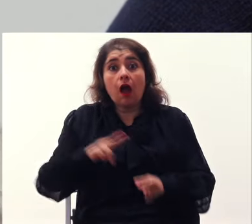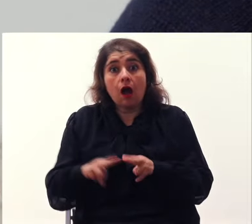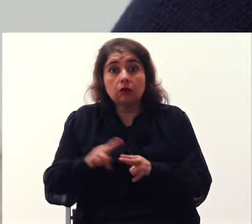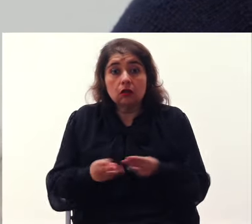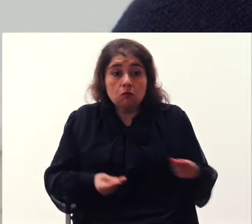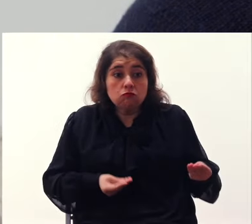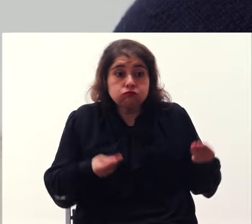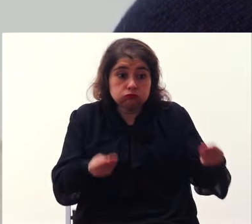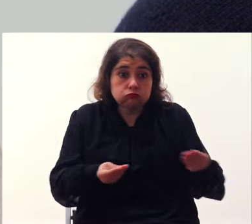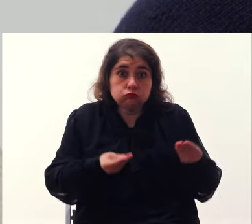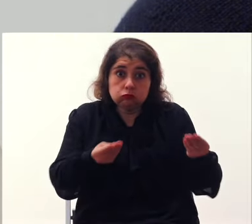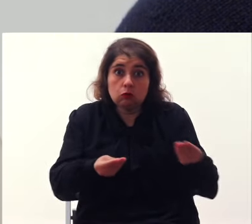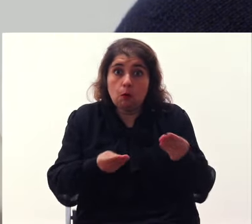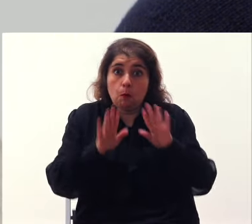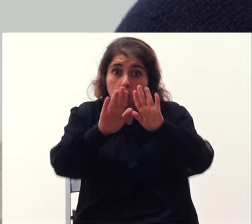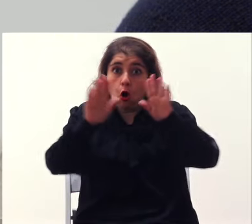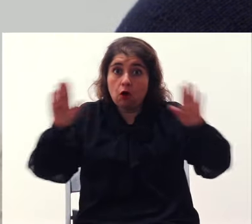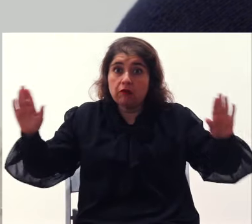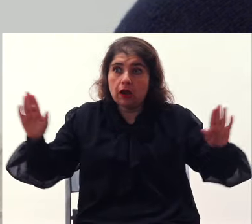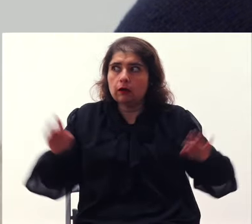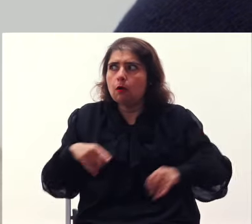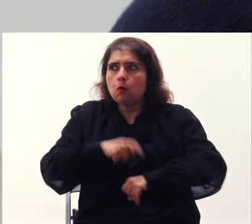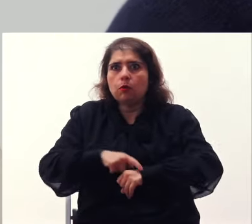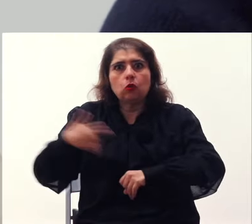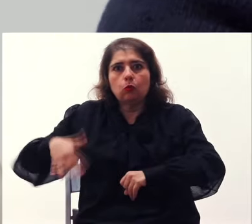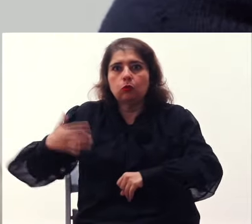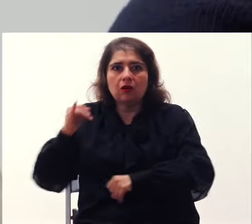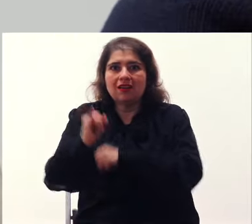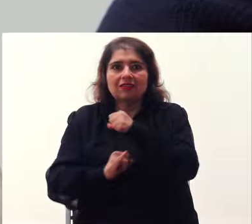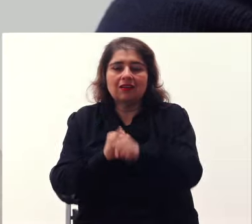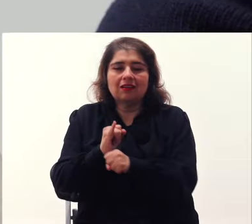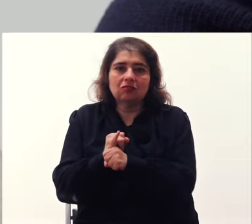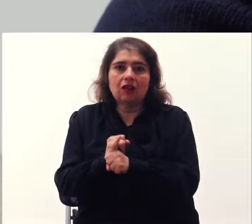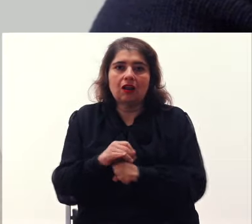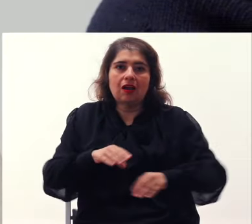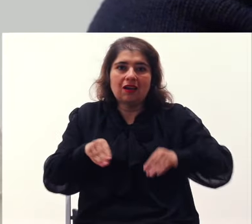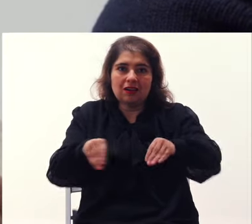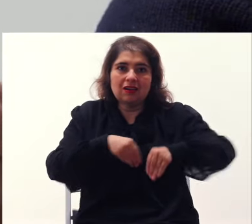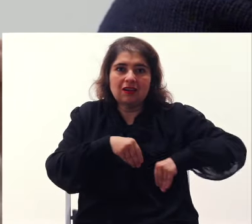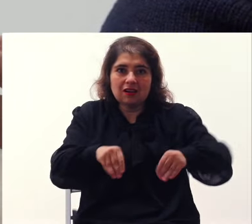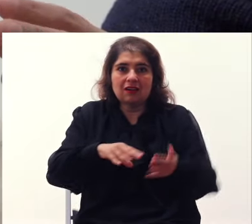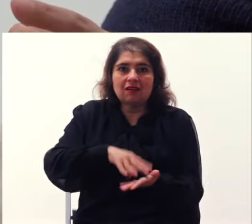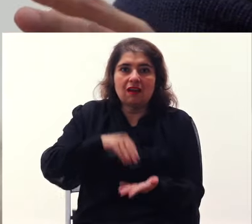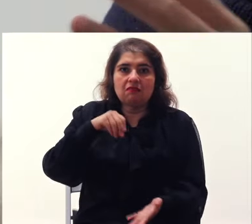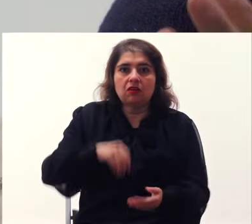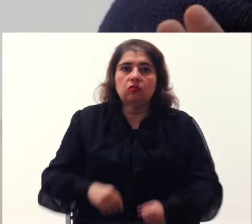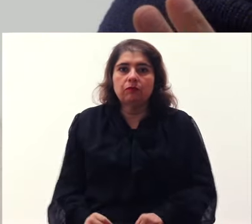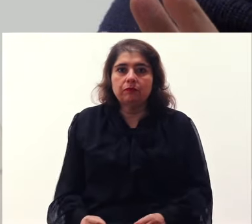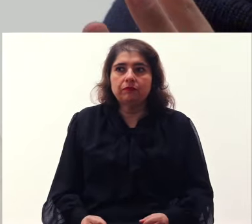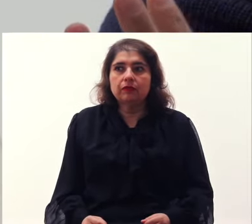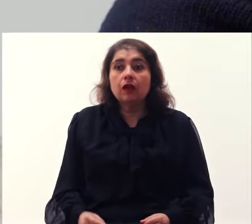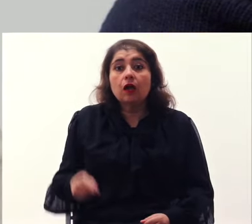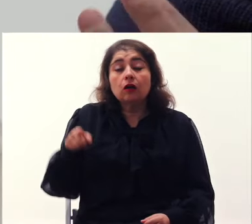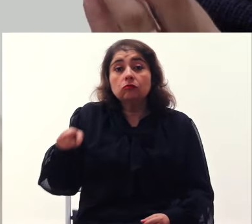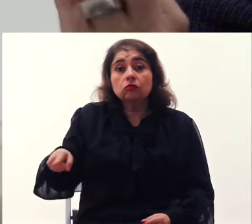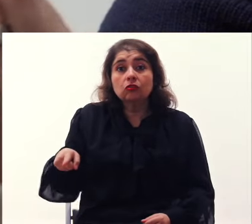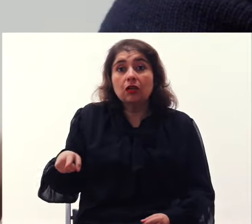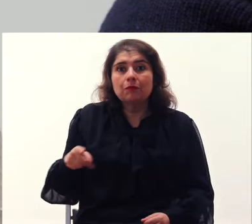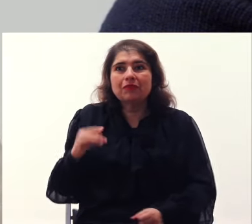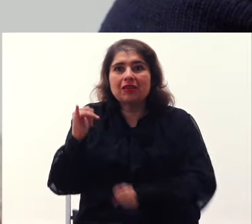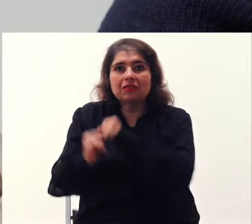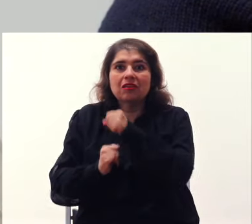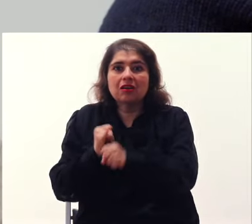un elemento gravitante de este momento internacional del grabado. Entonces, ubiquemos también a Eduardo Vilches en